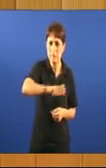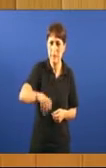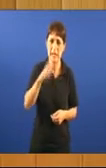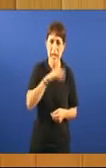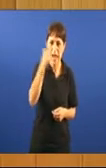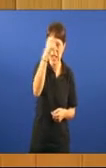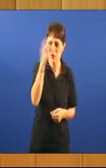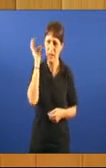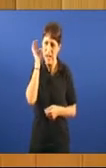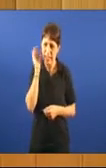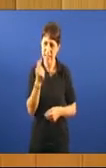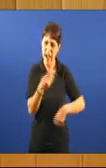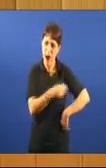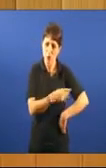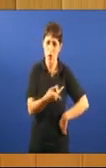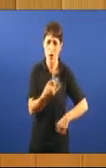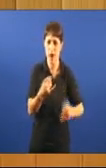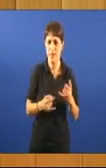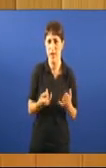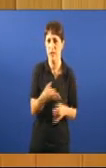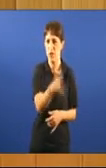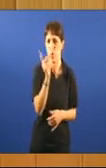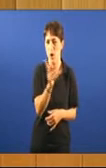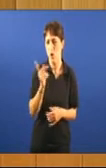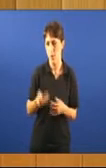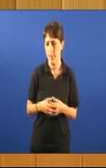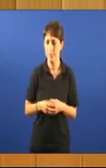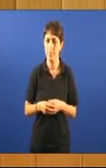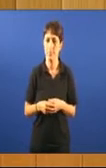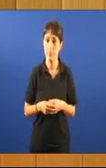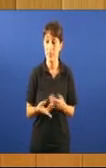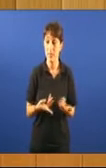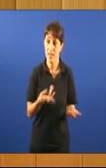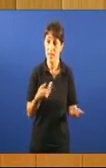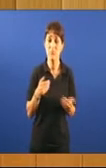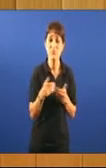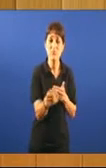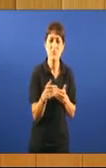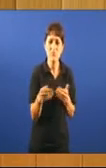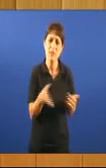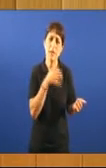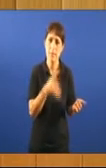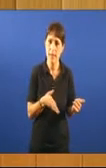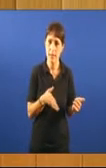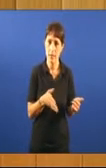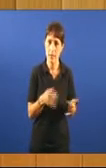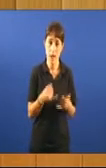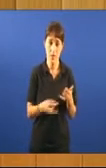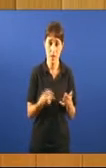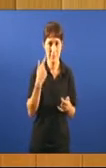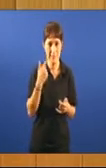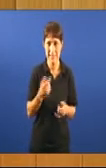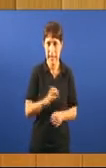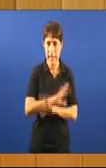galegas. E mire, señor Feijóo, o que vai acontecer é todo un síntoma do papel que lle